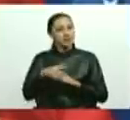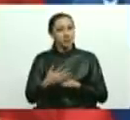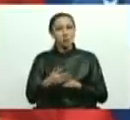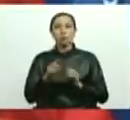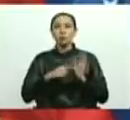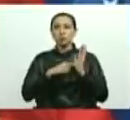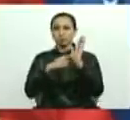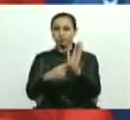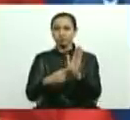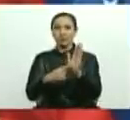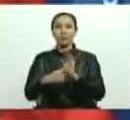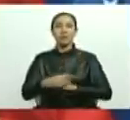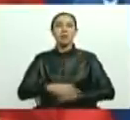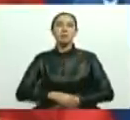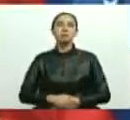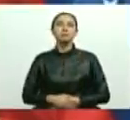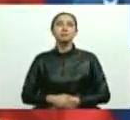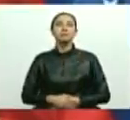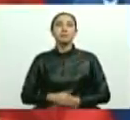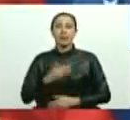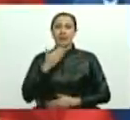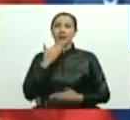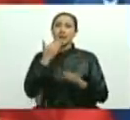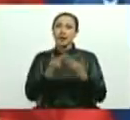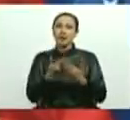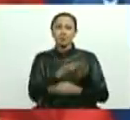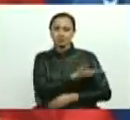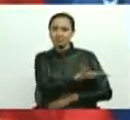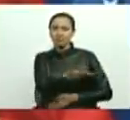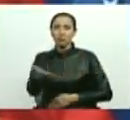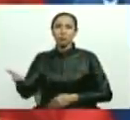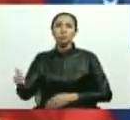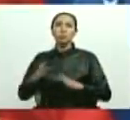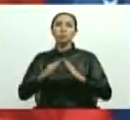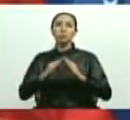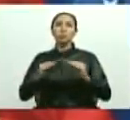descrito. Muchas gracias, tengan todos ustedes y muy buenas tardes.